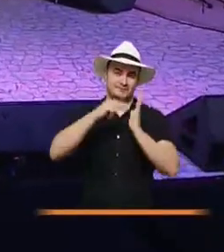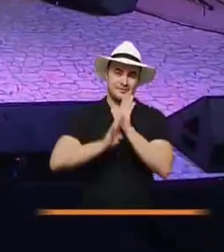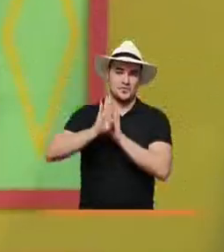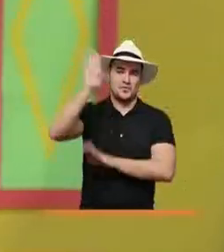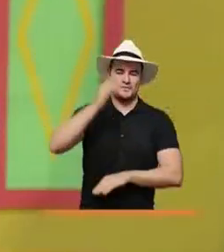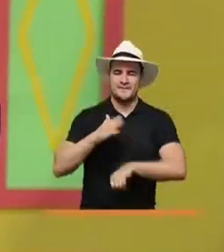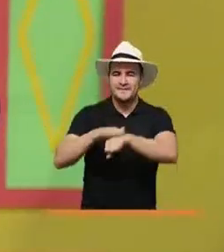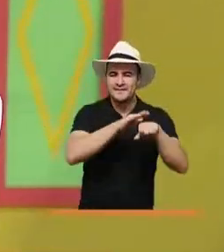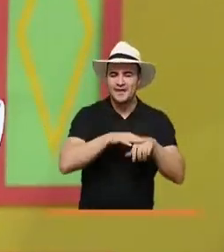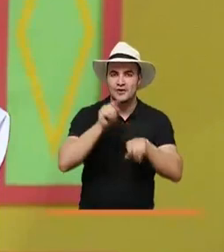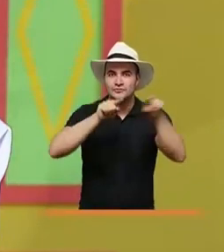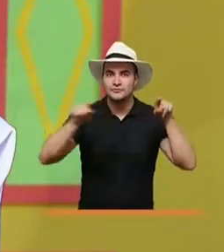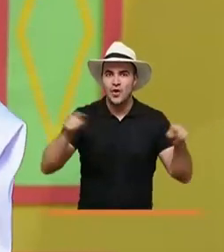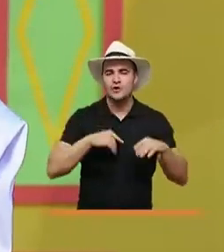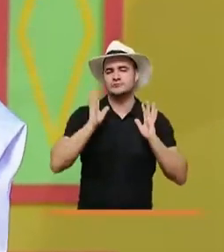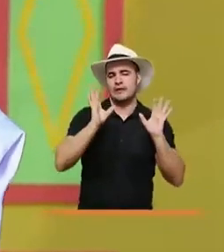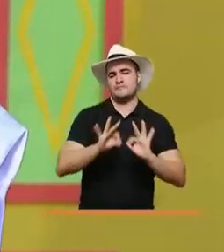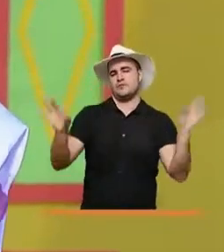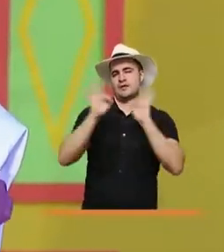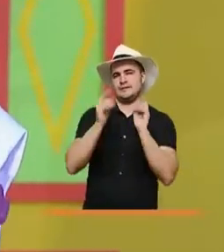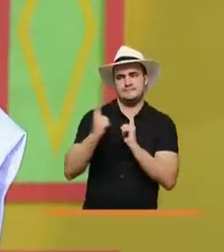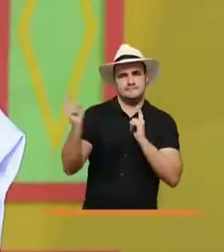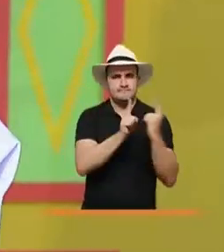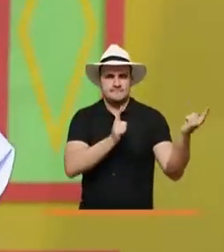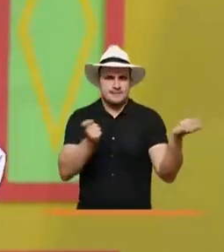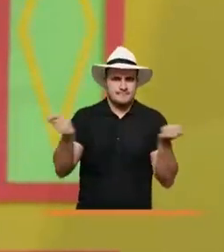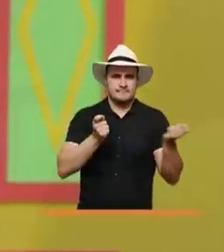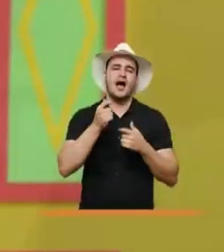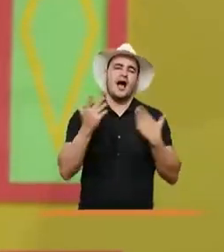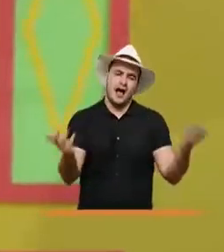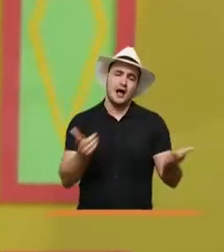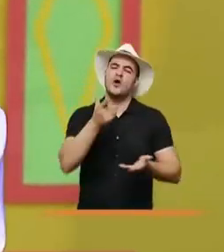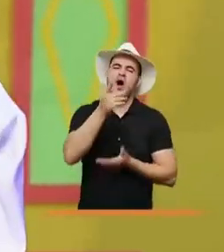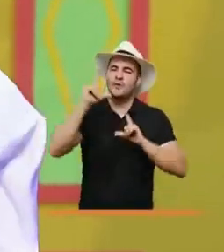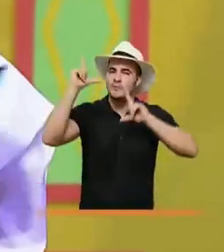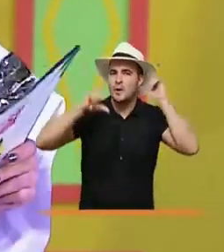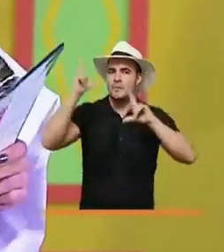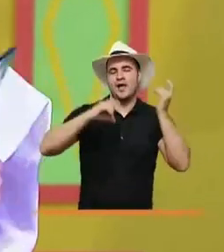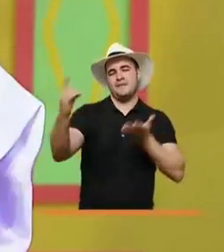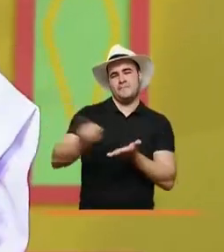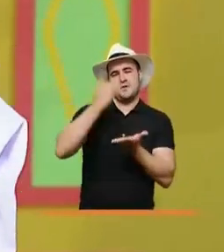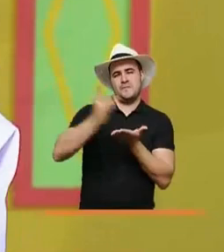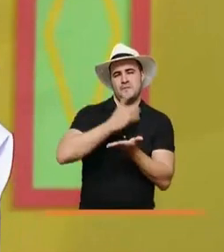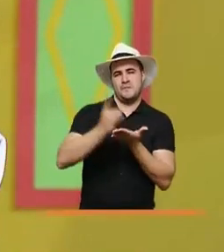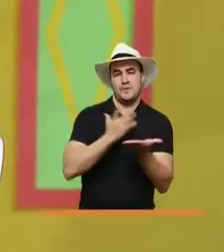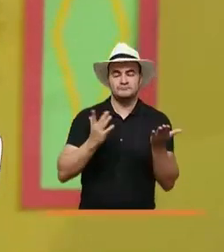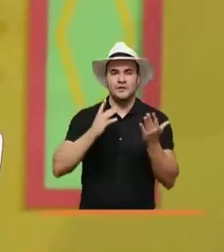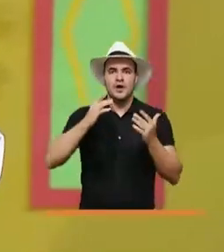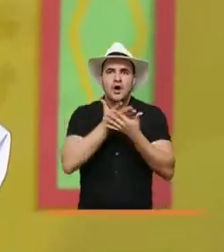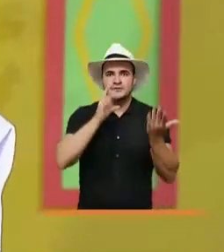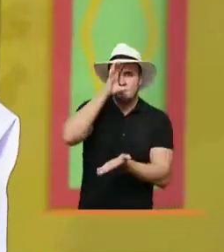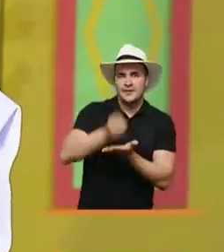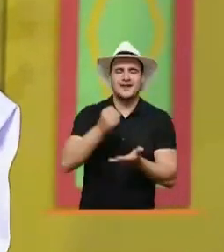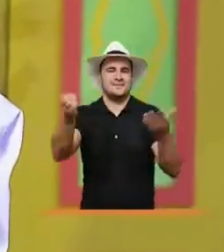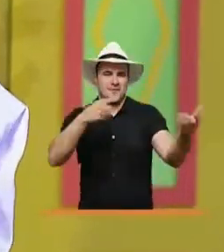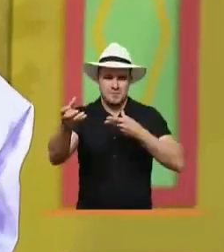a ustedes para que acortemos esta distancia y para que nos envíen las fotografías y todos esos mensajes alusivos a este